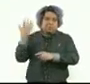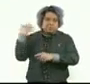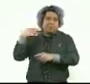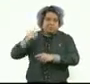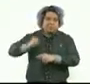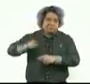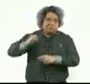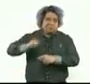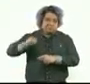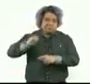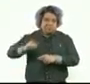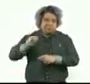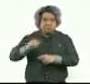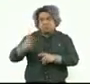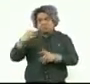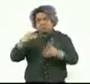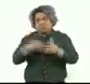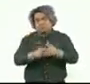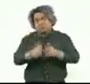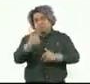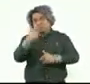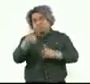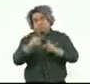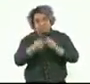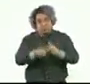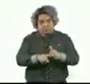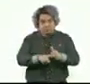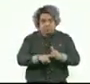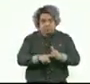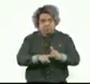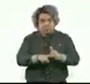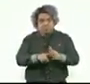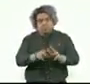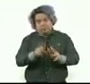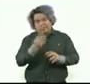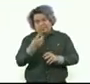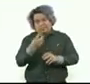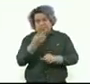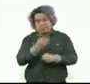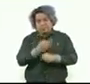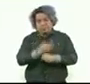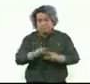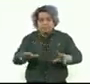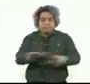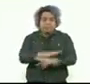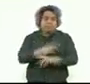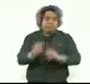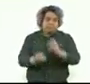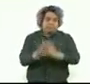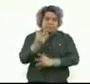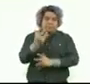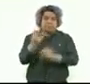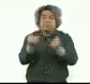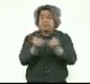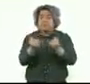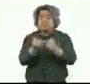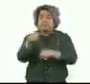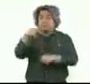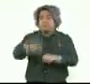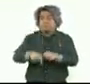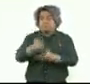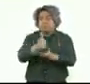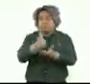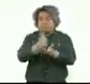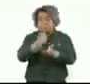tenemos trabajando en la Ciudad de México desde el 2007. En la Ciudad de México